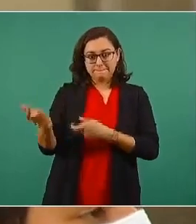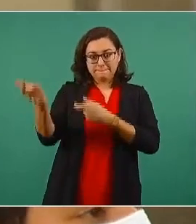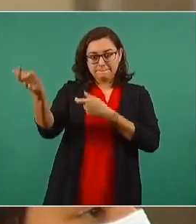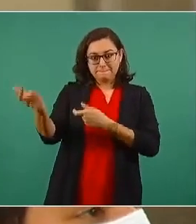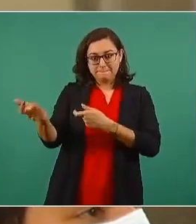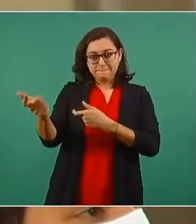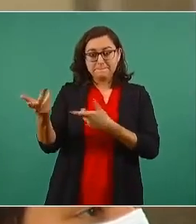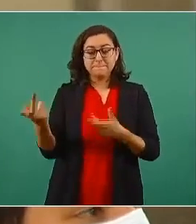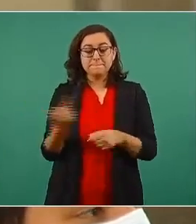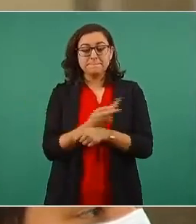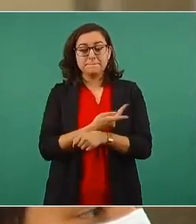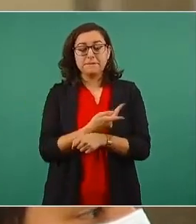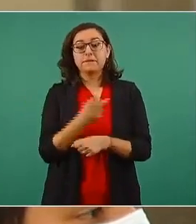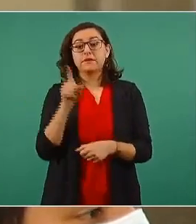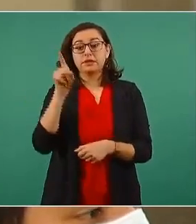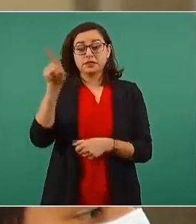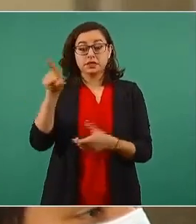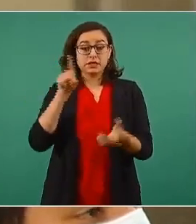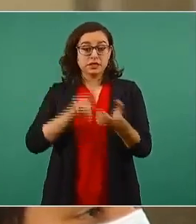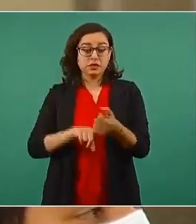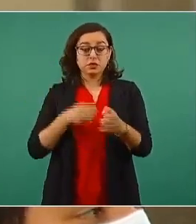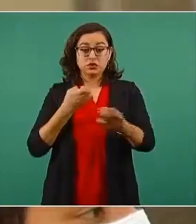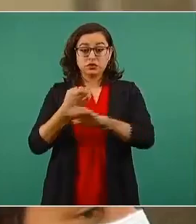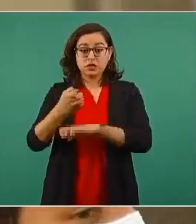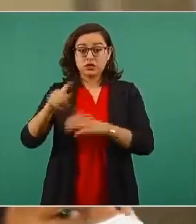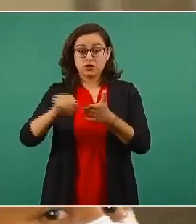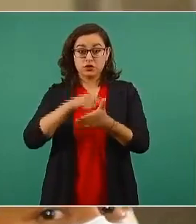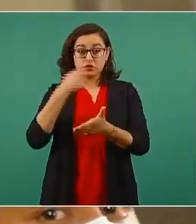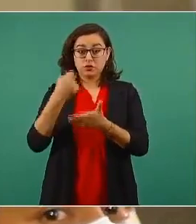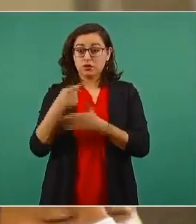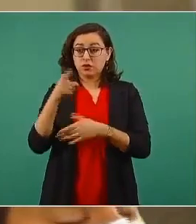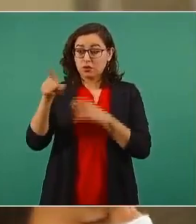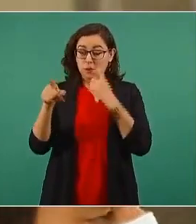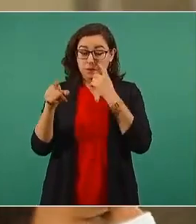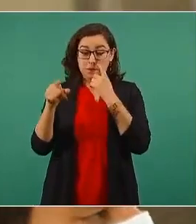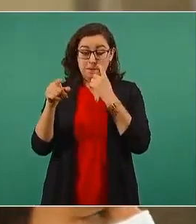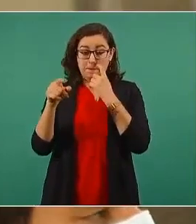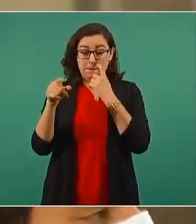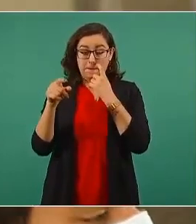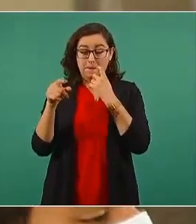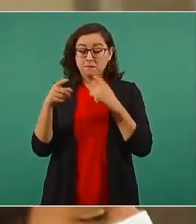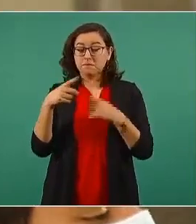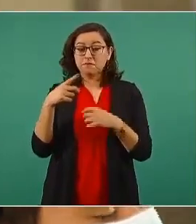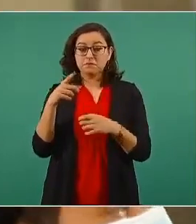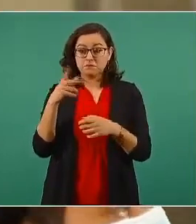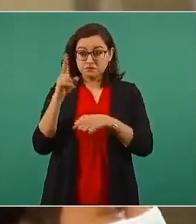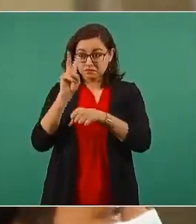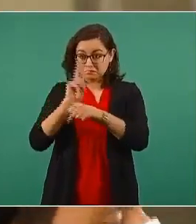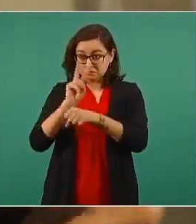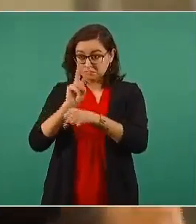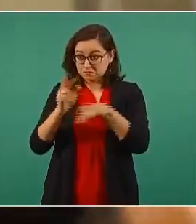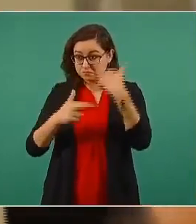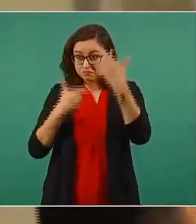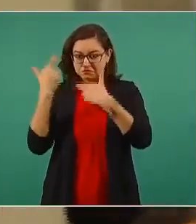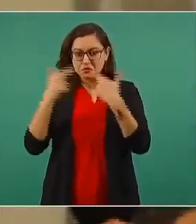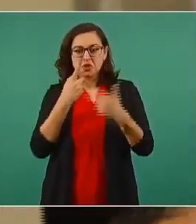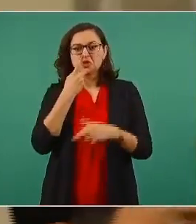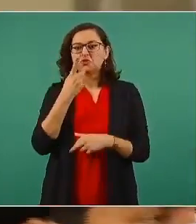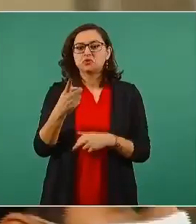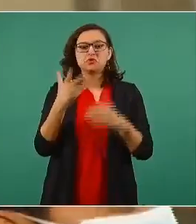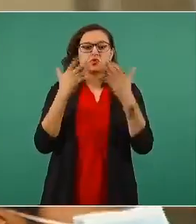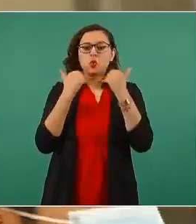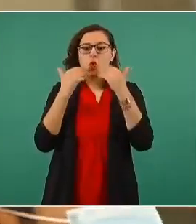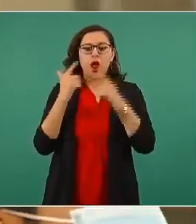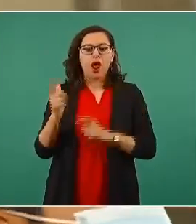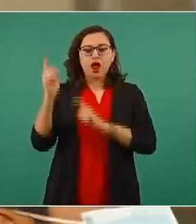imprecisiones de la Secretaría de Seguridad Pública del Estado, quienes no hicieron bien un peritaje de lo sucedido y negaron la presencia de armas largas en lo ocurrido. Ojalá puedan